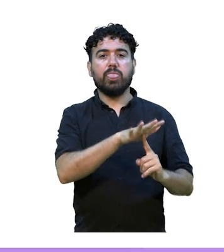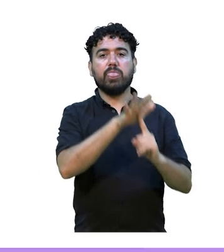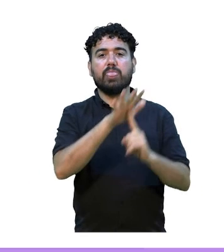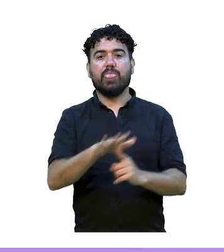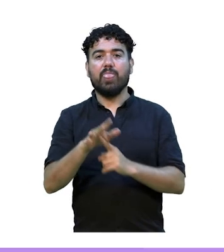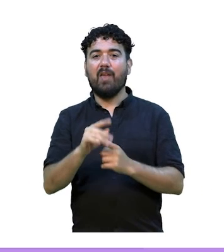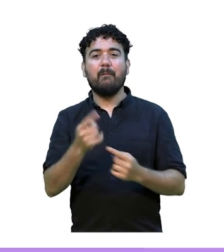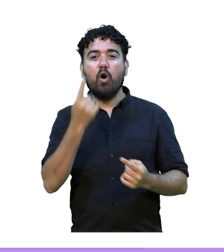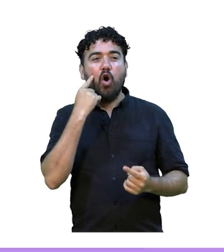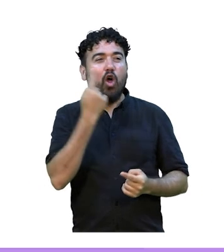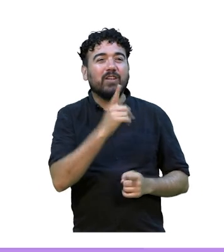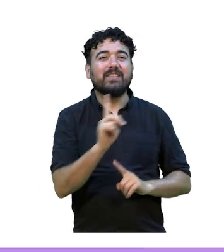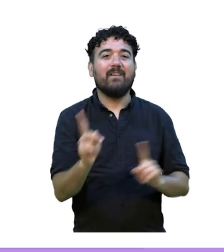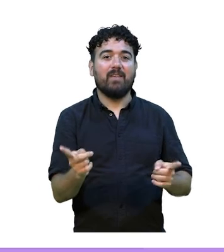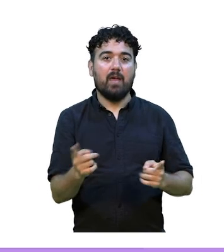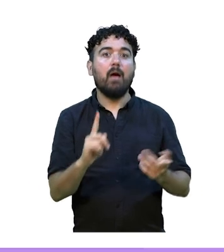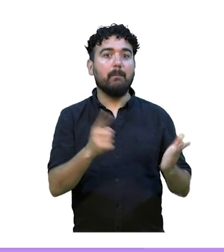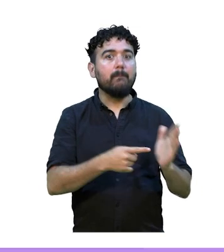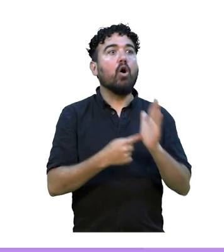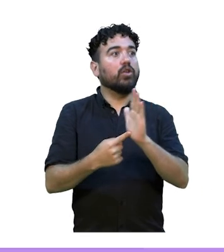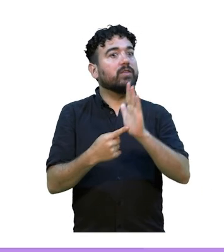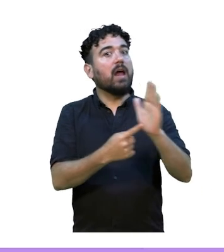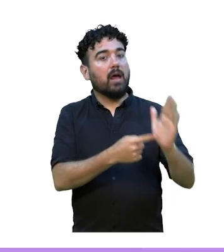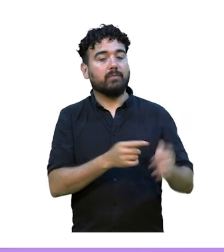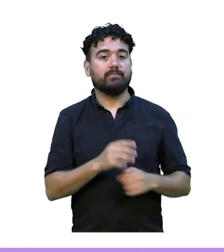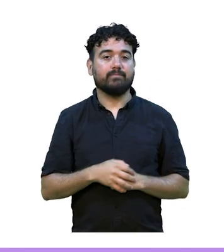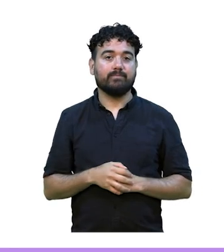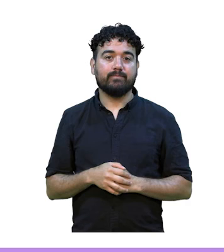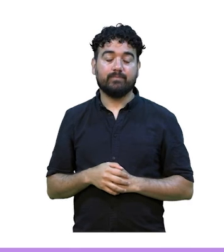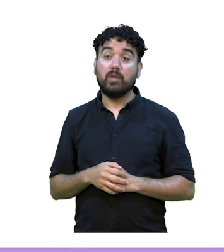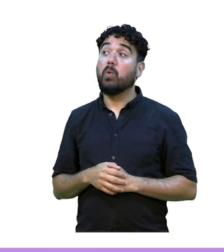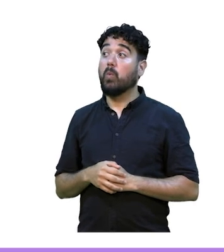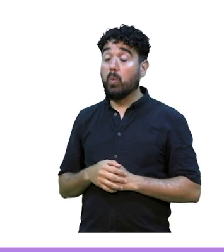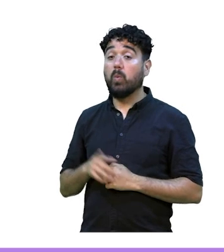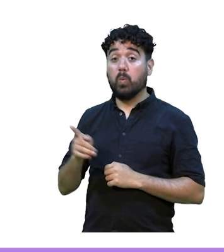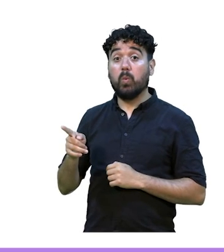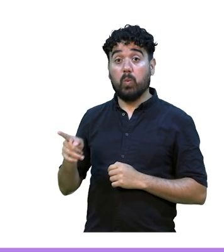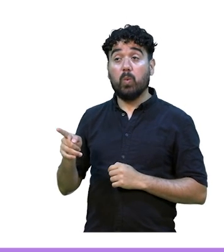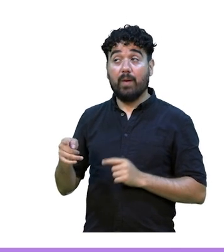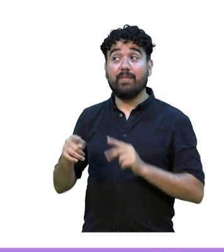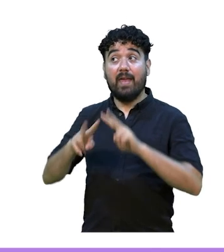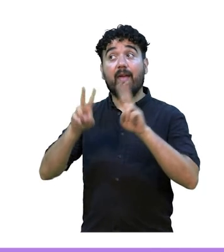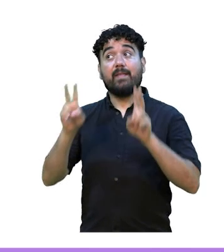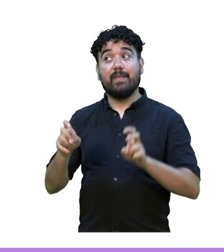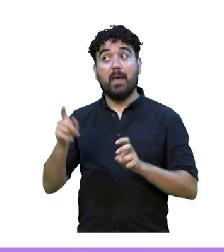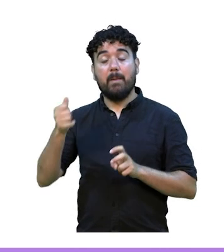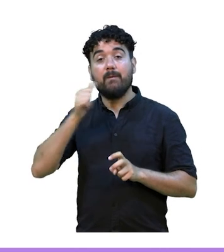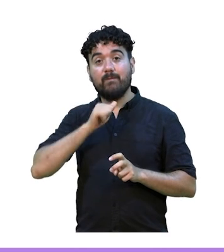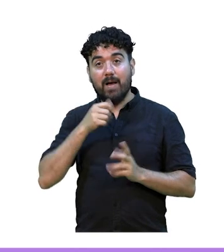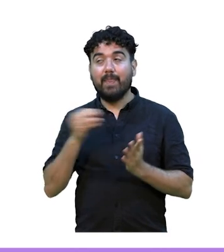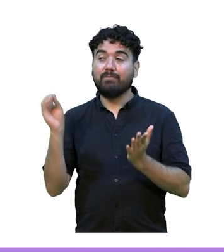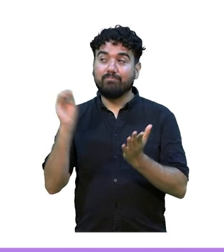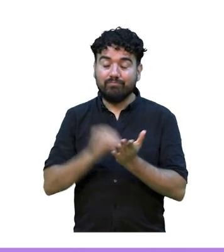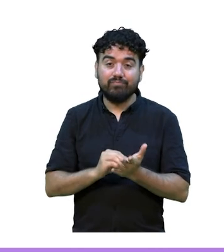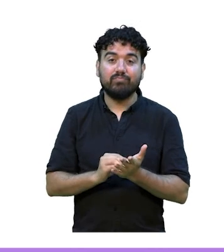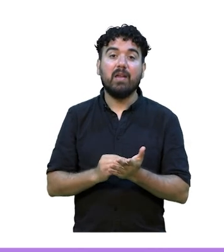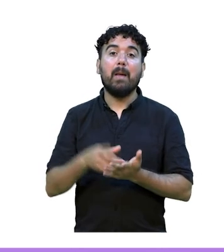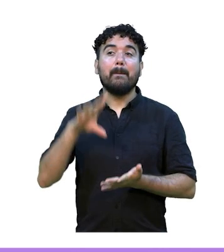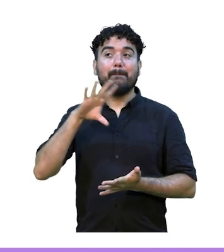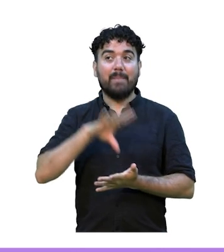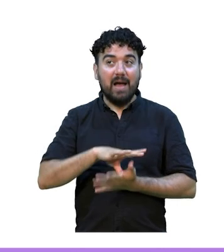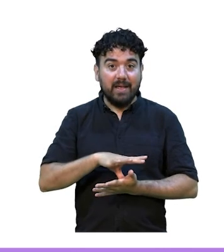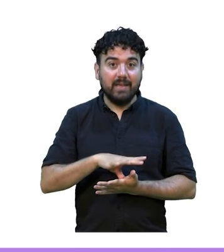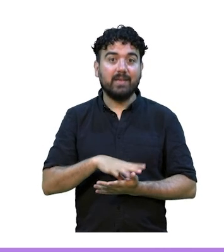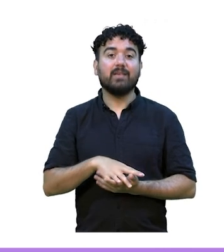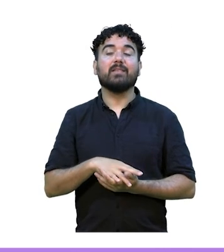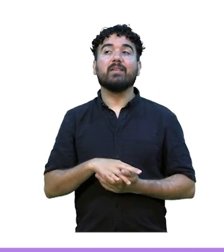cuerpos que han sido invisibles desde hace mucho ya. Uh-huh. De todas maneras, también otro tema pendiente